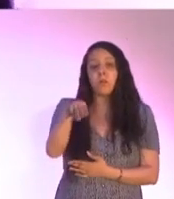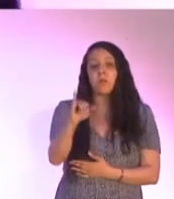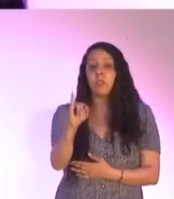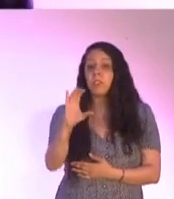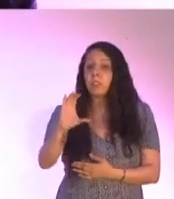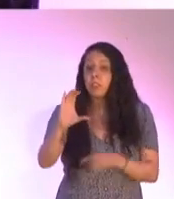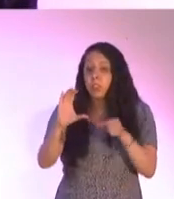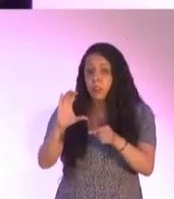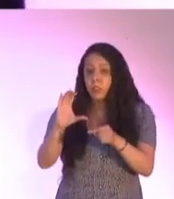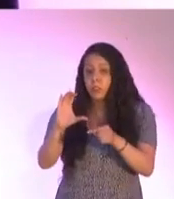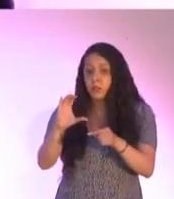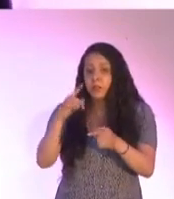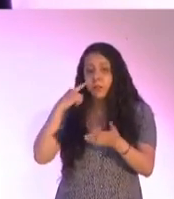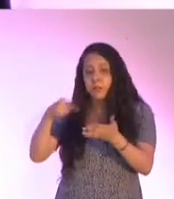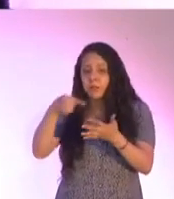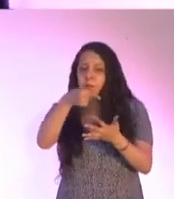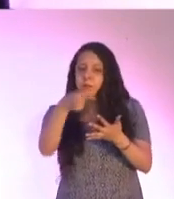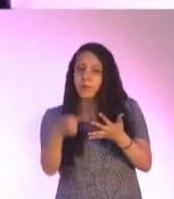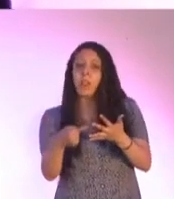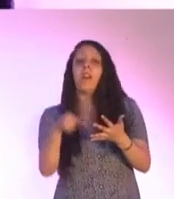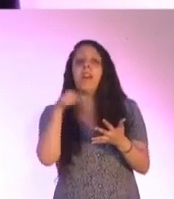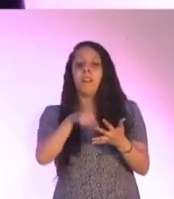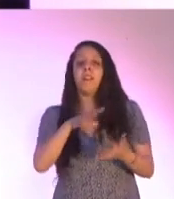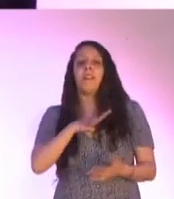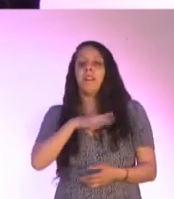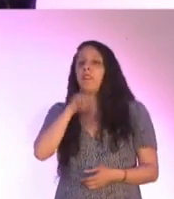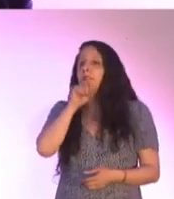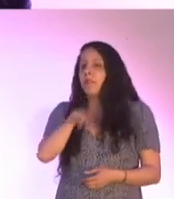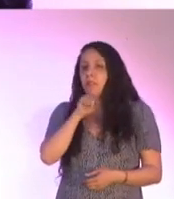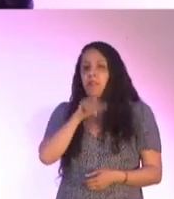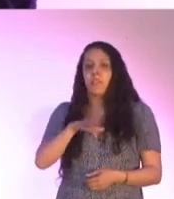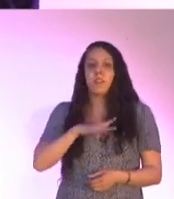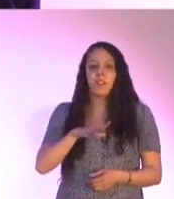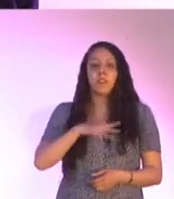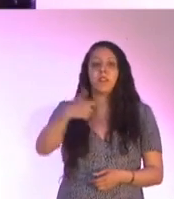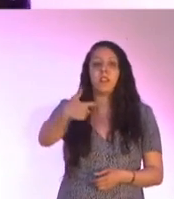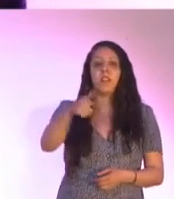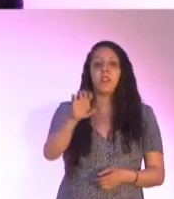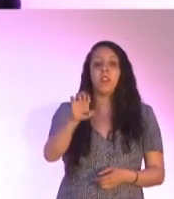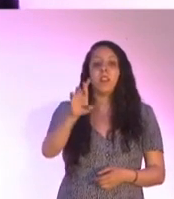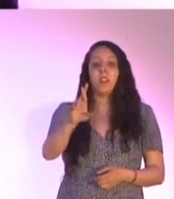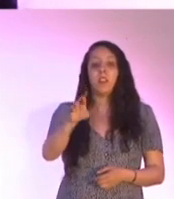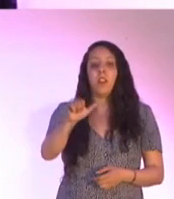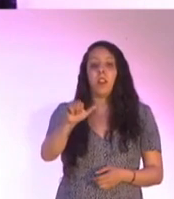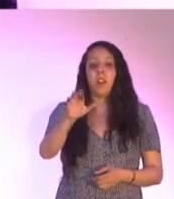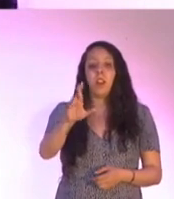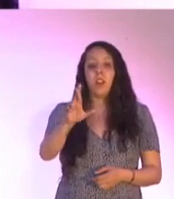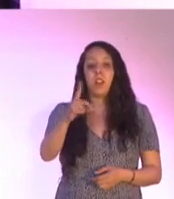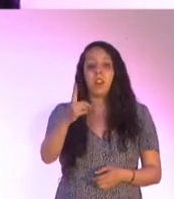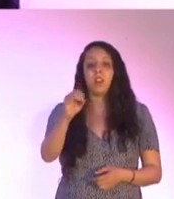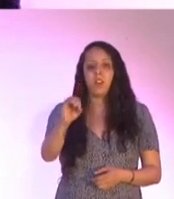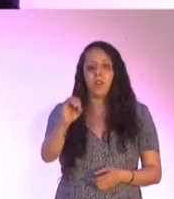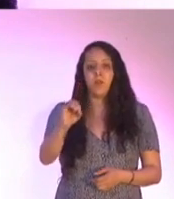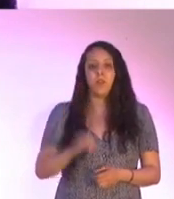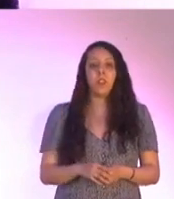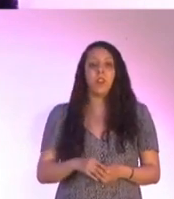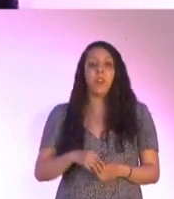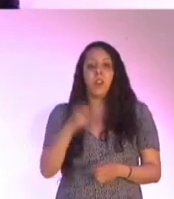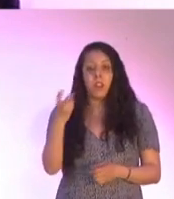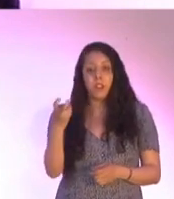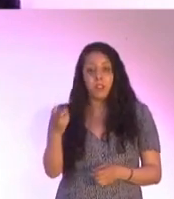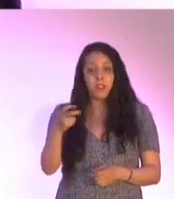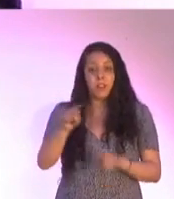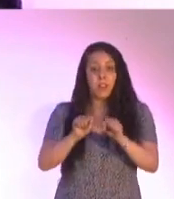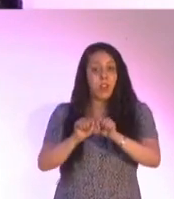bueno también está el texto de gerardo lee mano que gerardo lima hace está el de tlaxcala o sea que ya